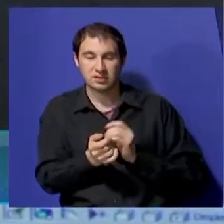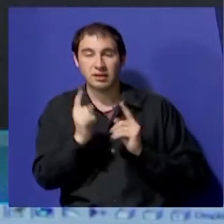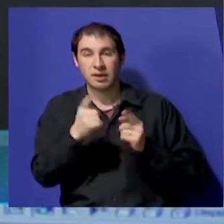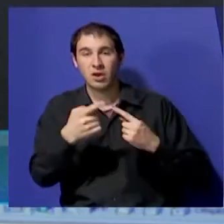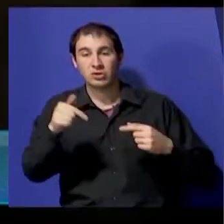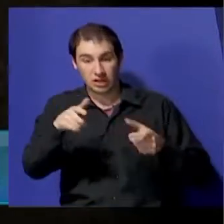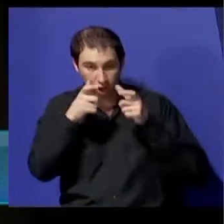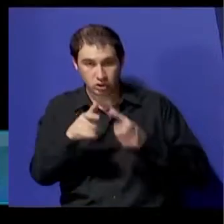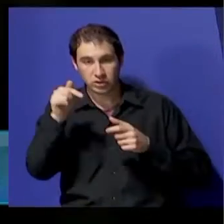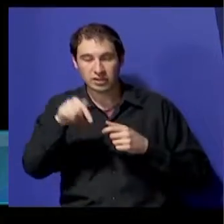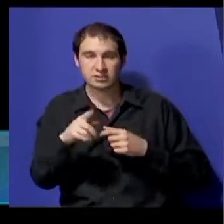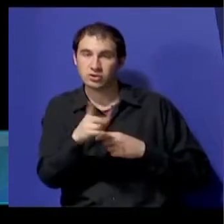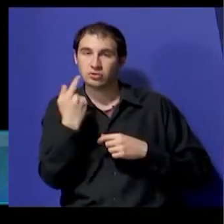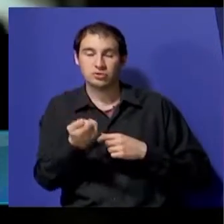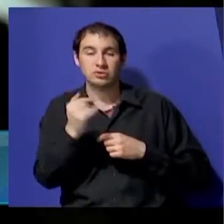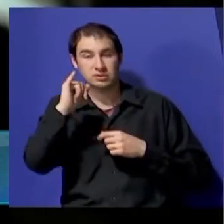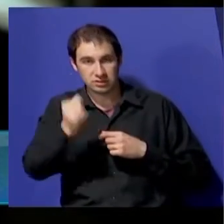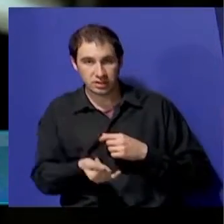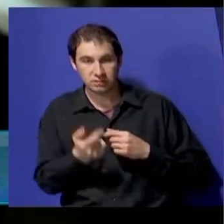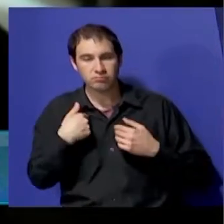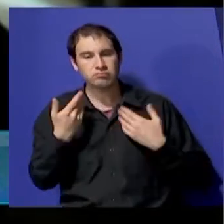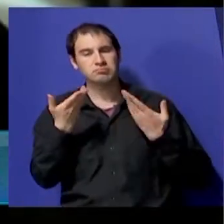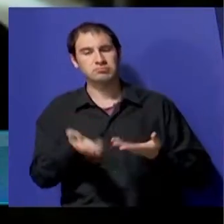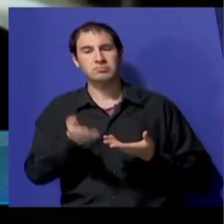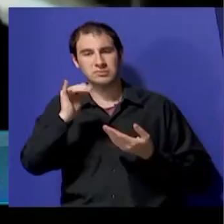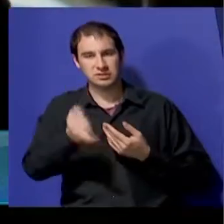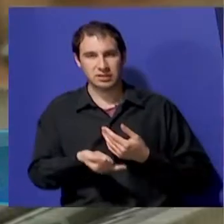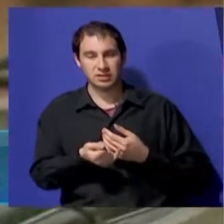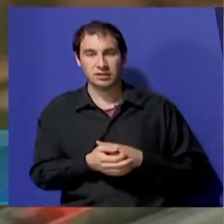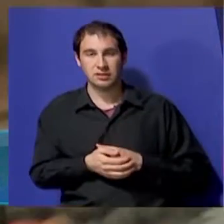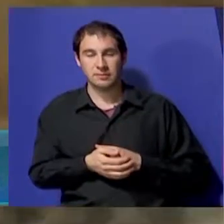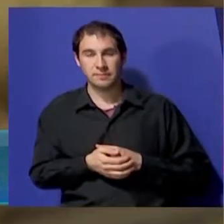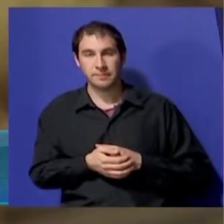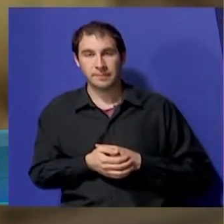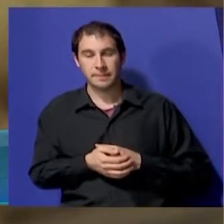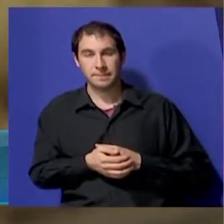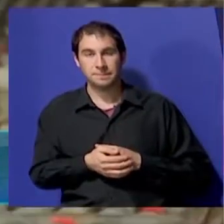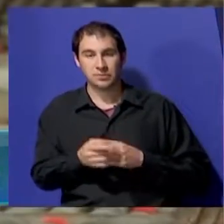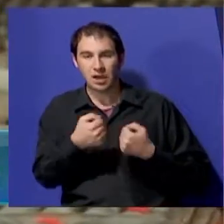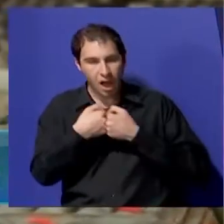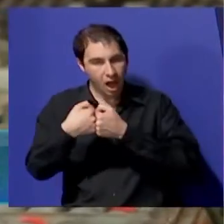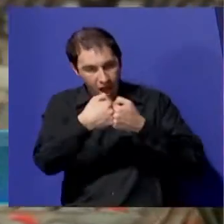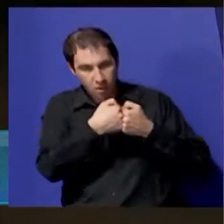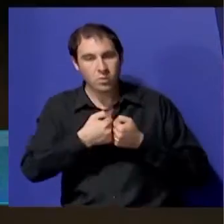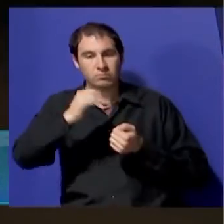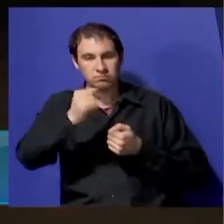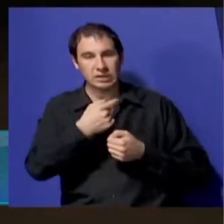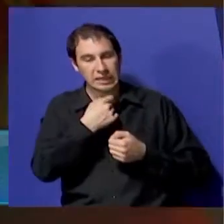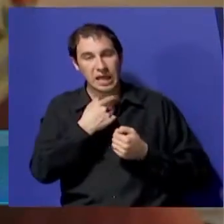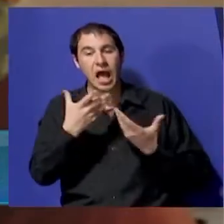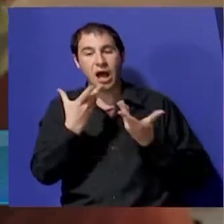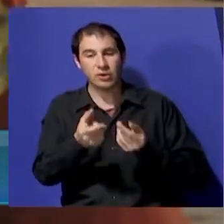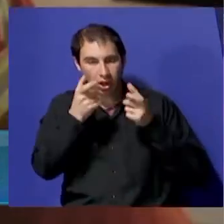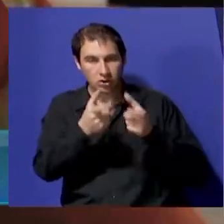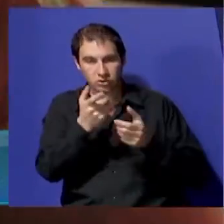tipo de control nosotros sí estamos dispuestos a generar consenso y poder ayudar a un